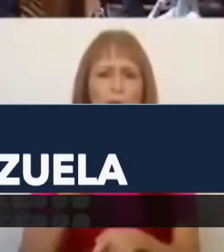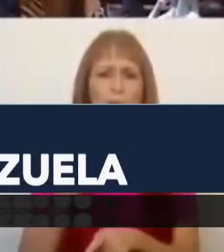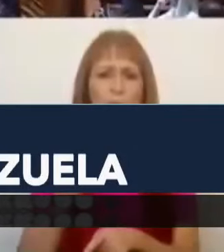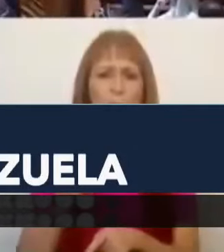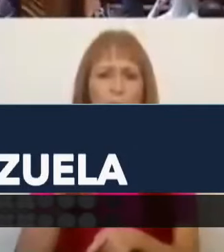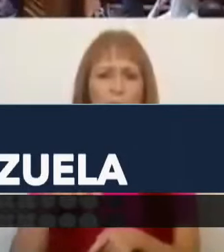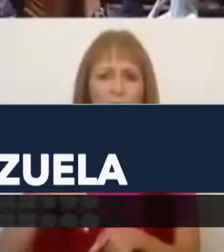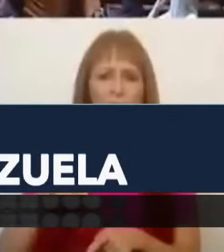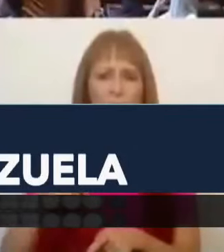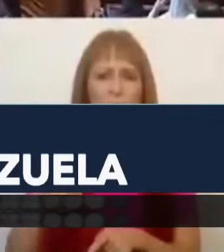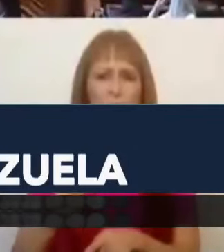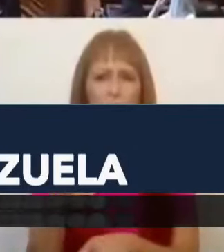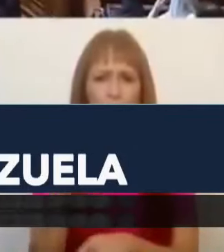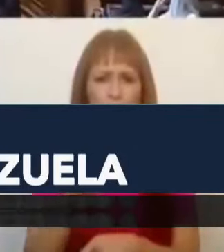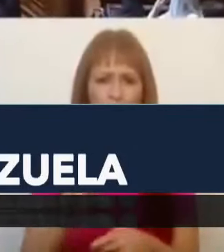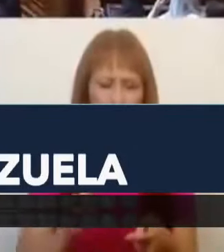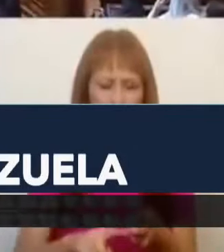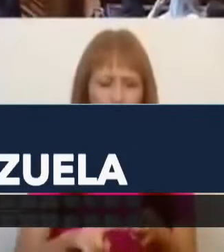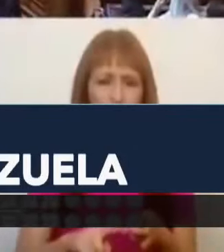de sus formaciones, como tres que se